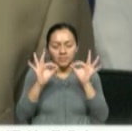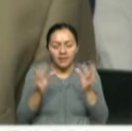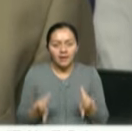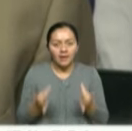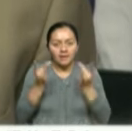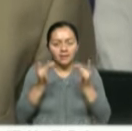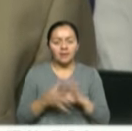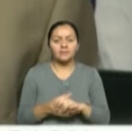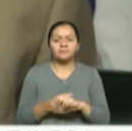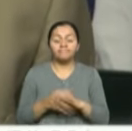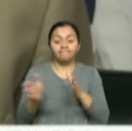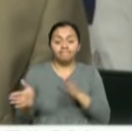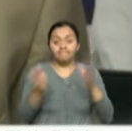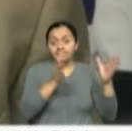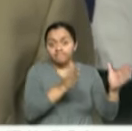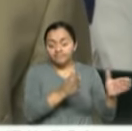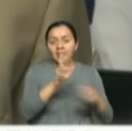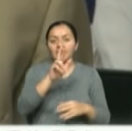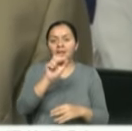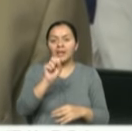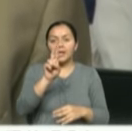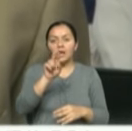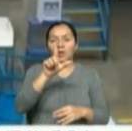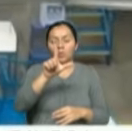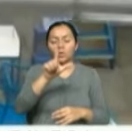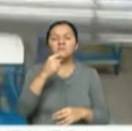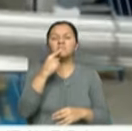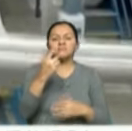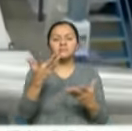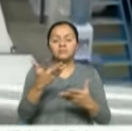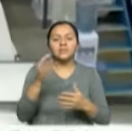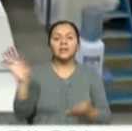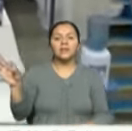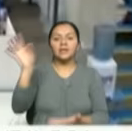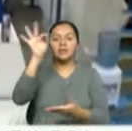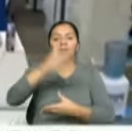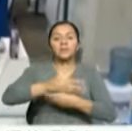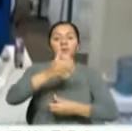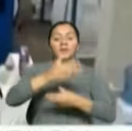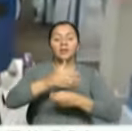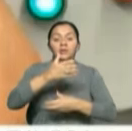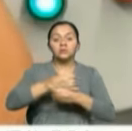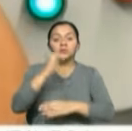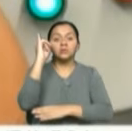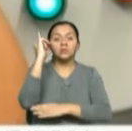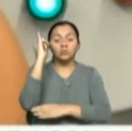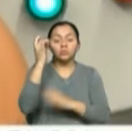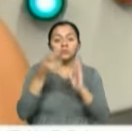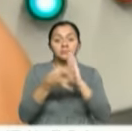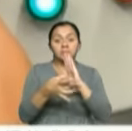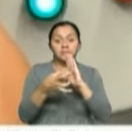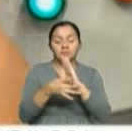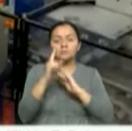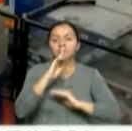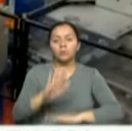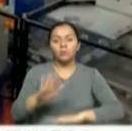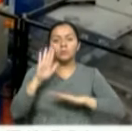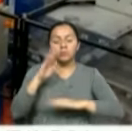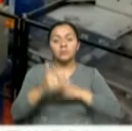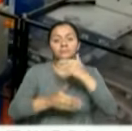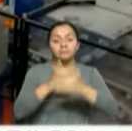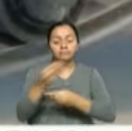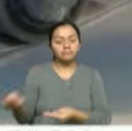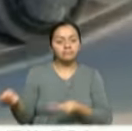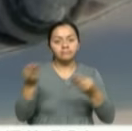calidad. Por su parte, Raúl Mendizábal, representante de la Federación Ecuatoriana de Industrias del Metal, reiteró el compromiso de abastecer